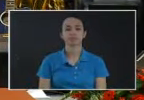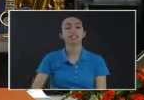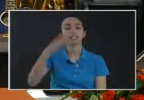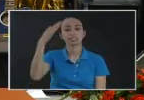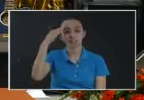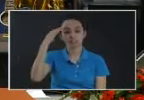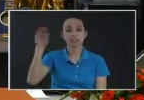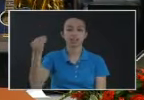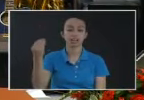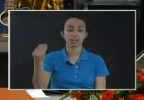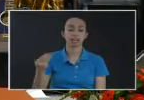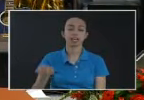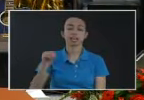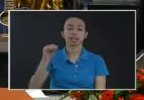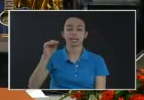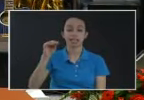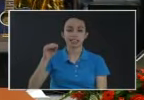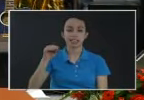Sabemos que éxodo quiere decir salida.